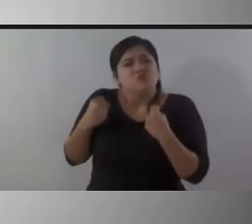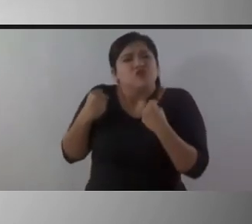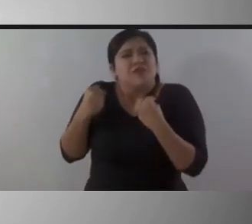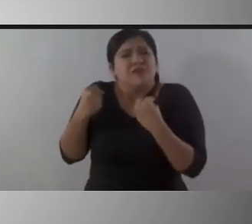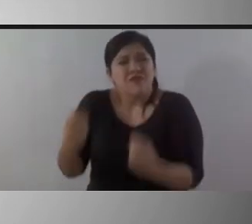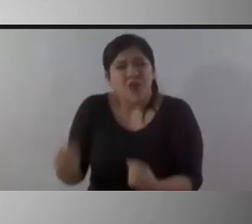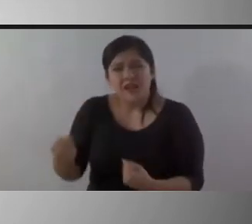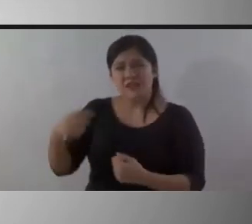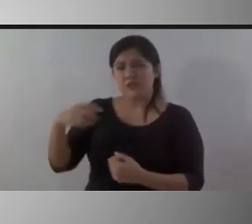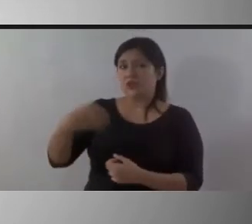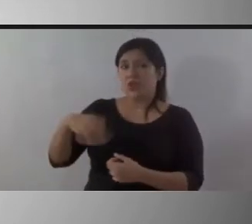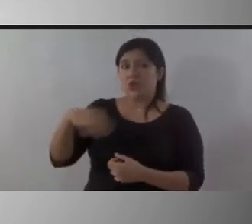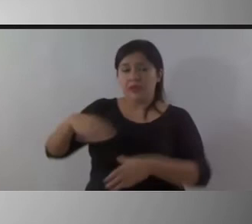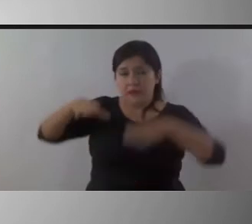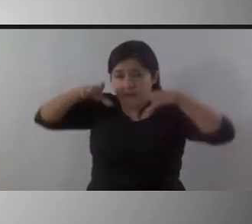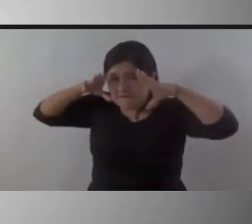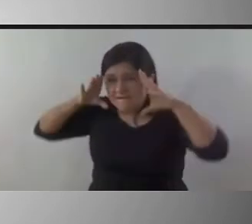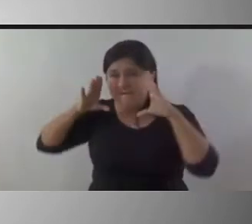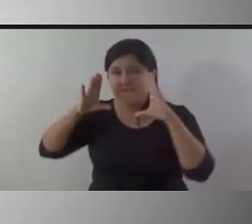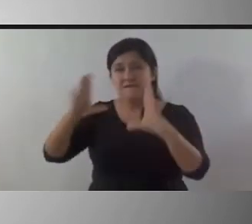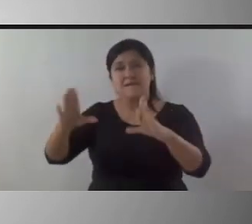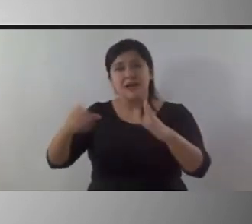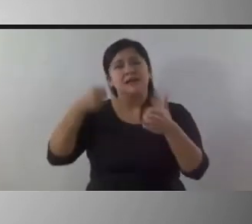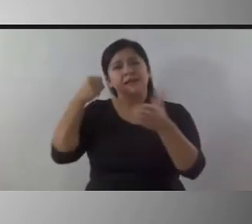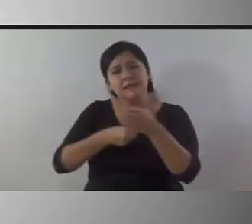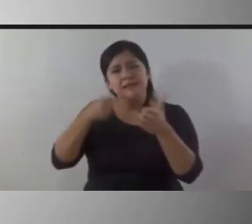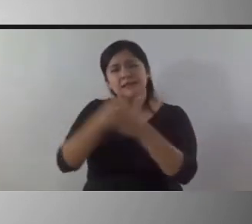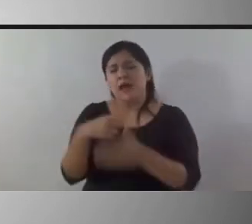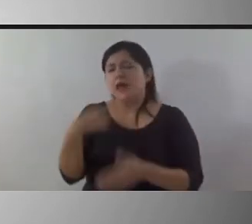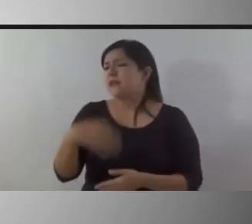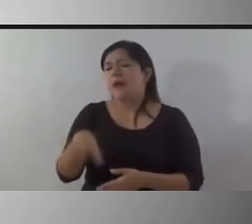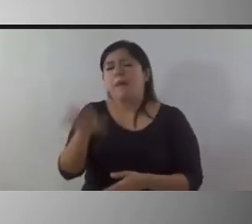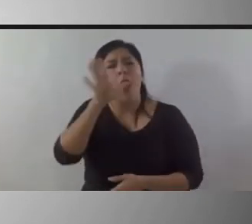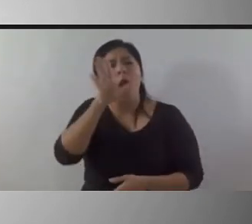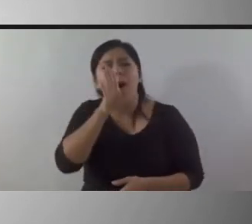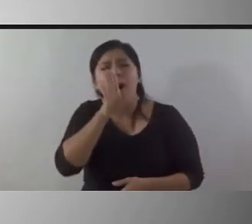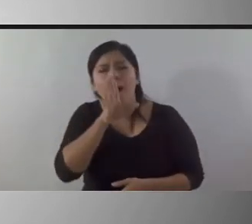dedicación y muchísima paciencia.